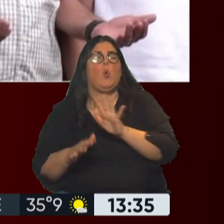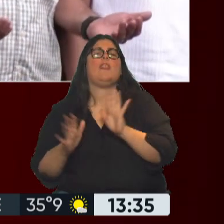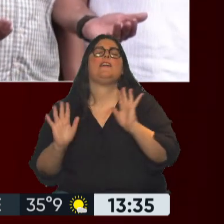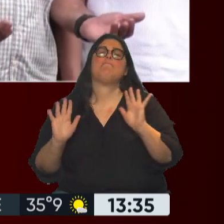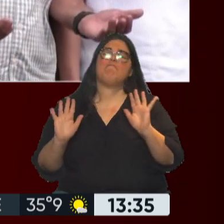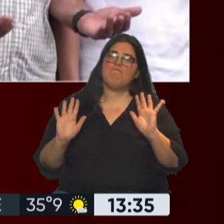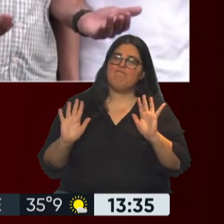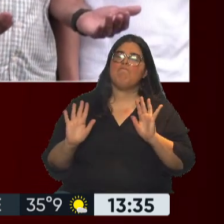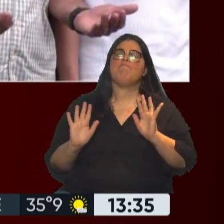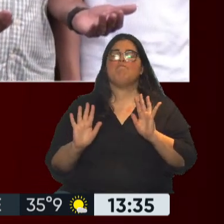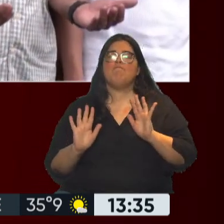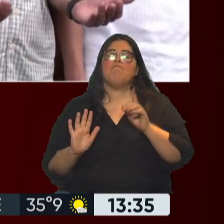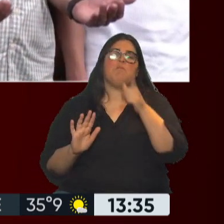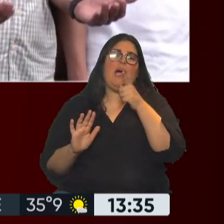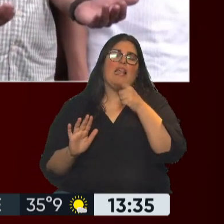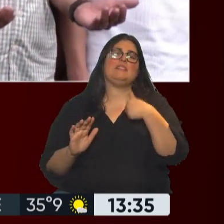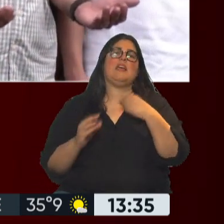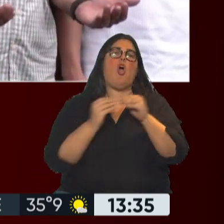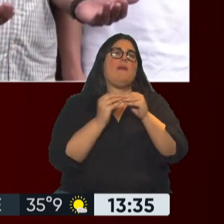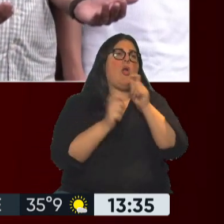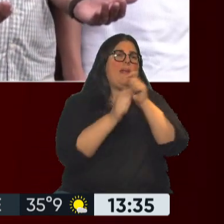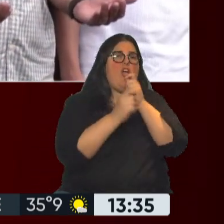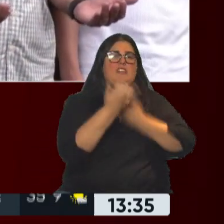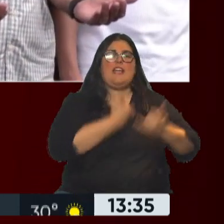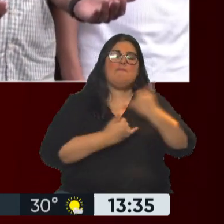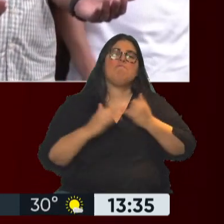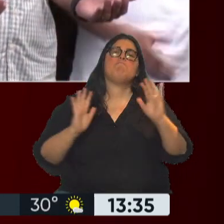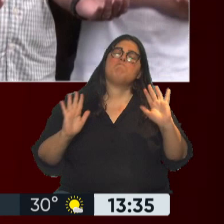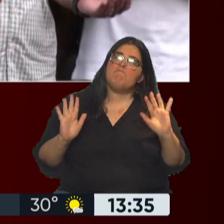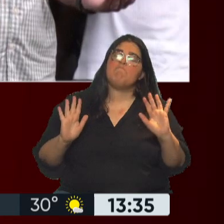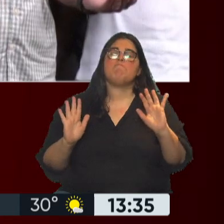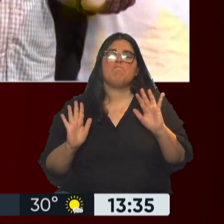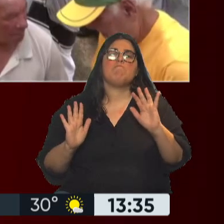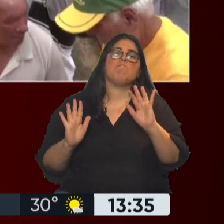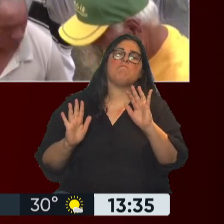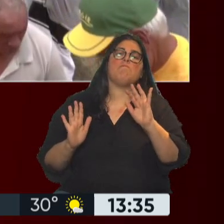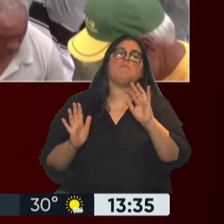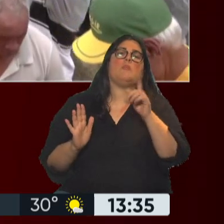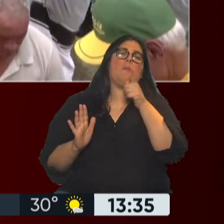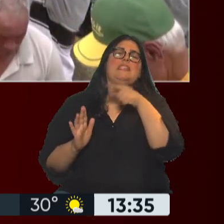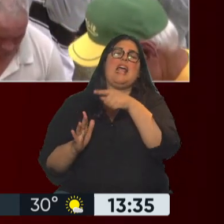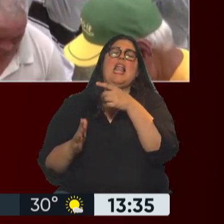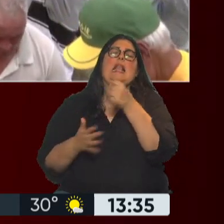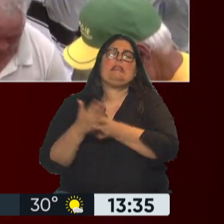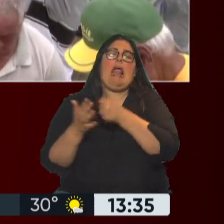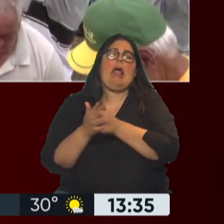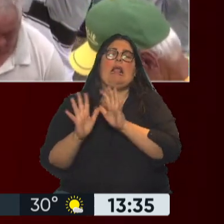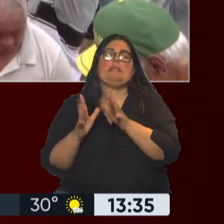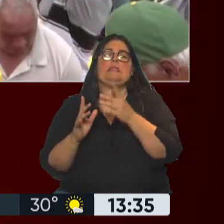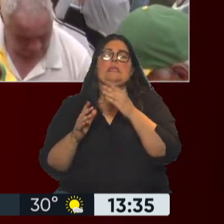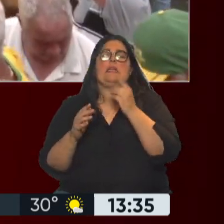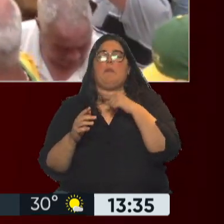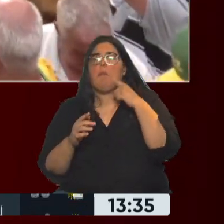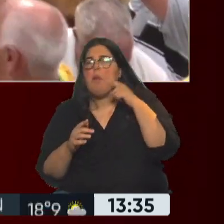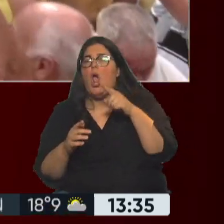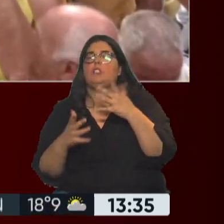priori se manifiestan nuestros colegas en el sentido de decir que, bueno, no habría un intento de este tipo, pero por supuesto